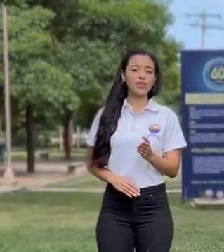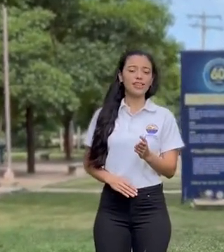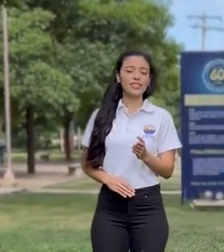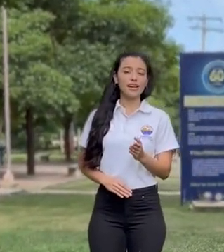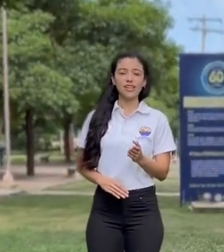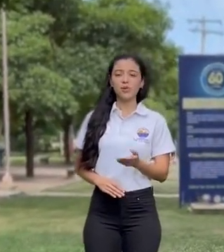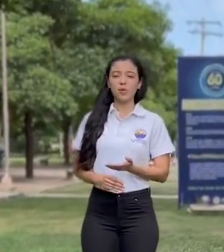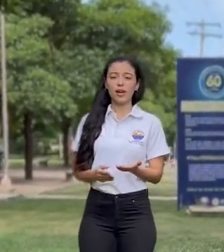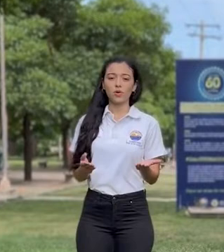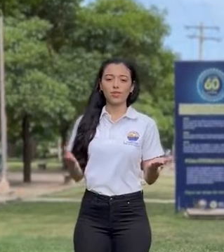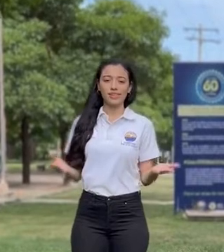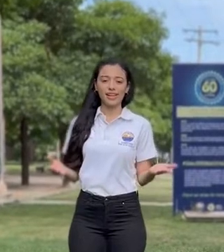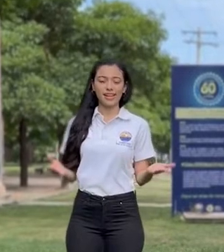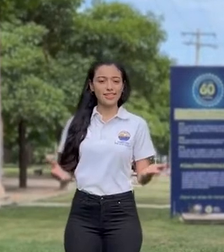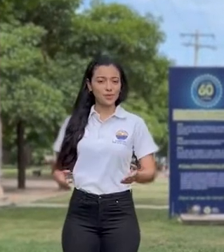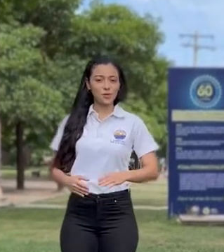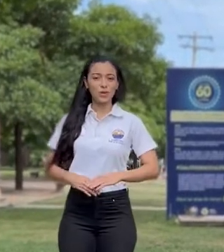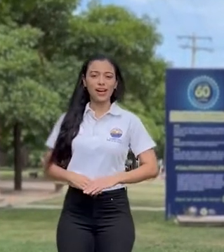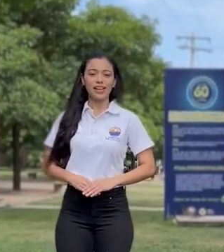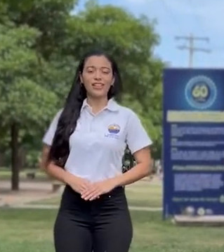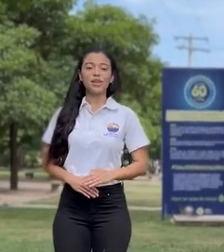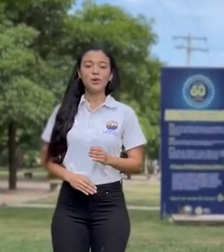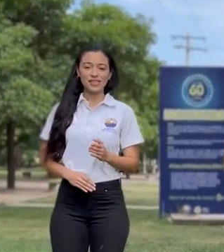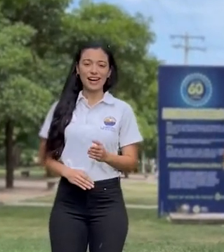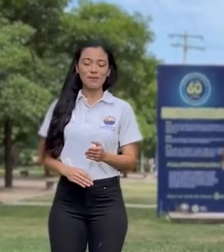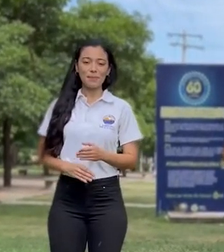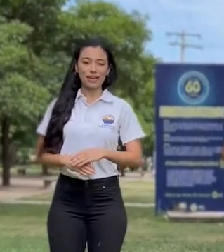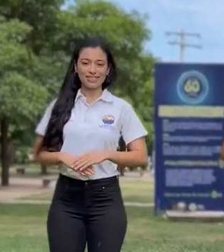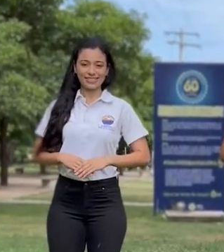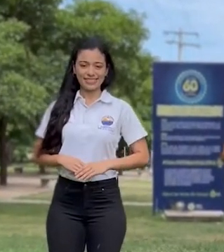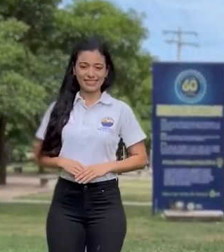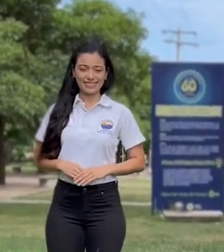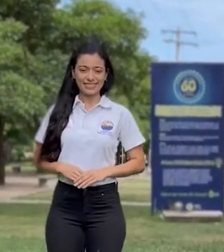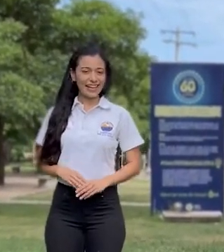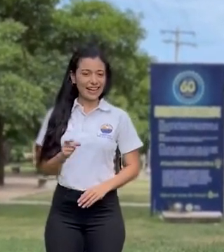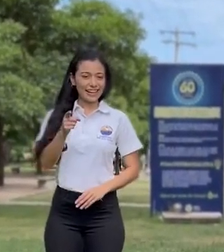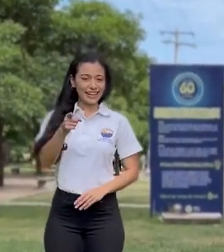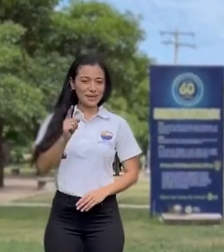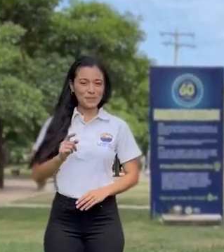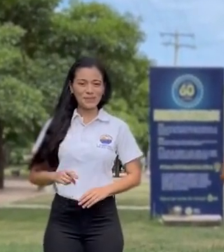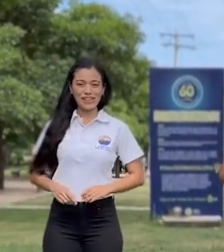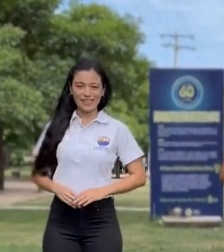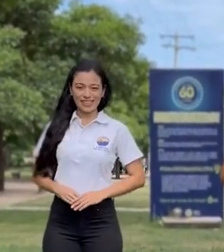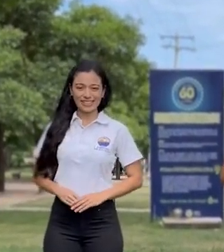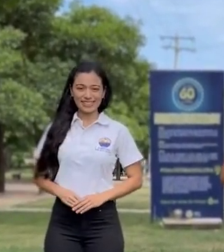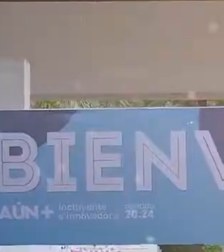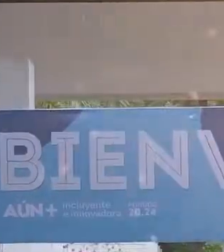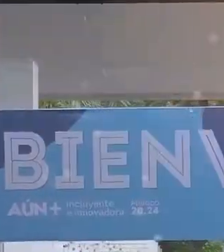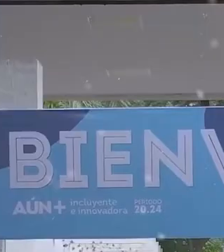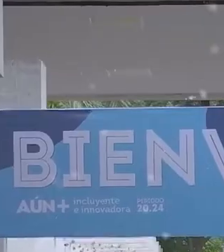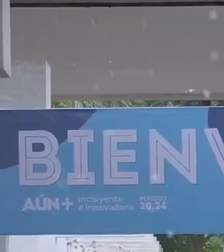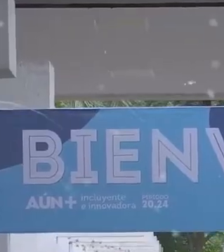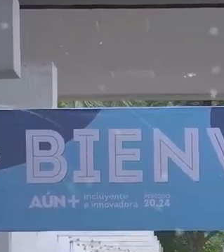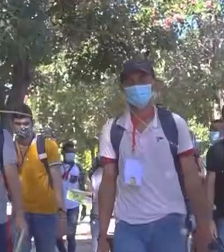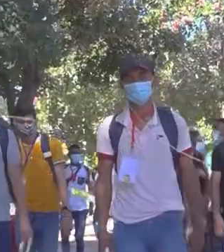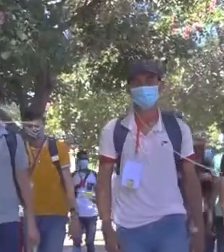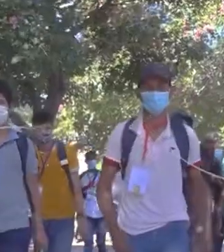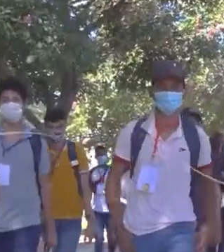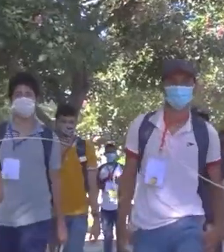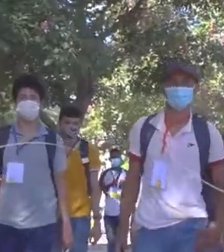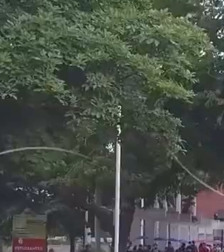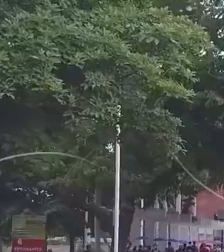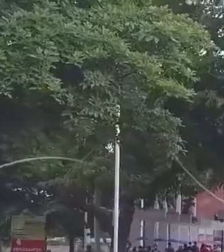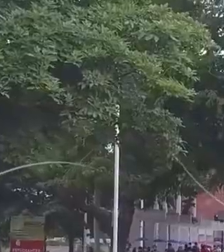que conozcan detalles sobre el acontecer institucional de nuestra alma mater. Ya comienza El Campus TV.